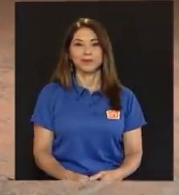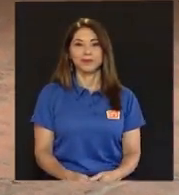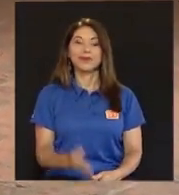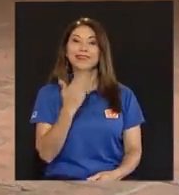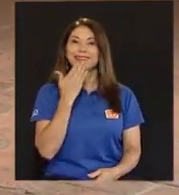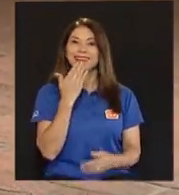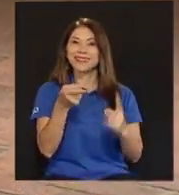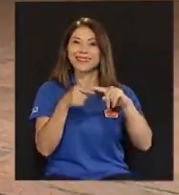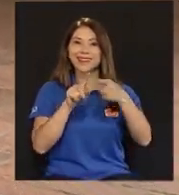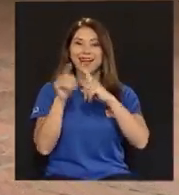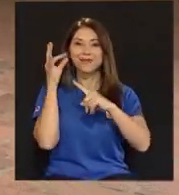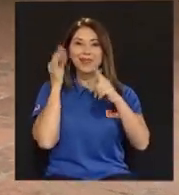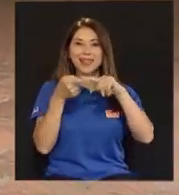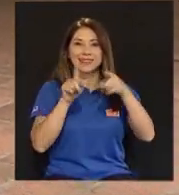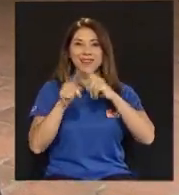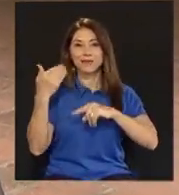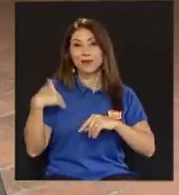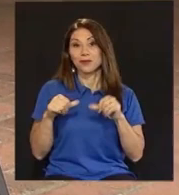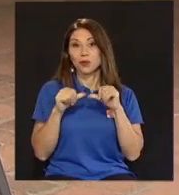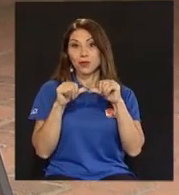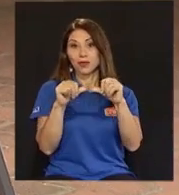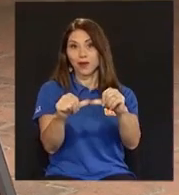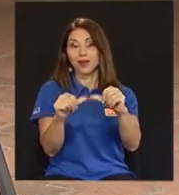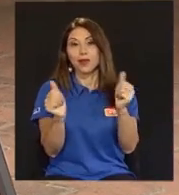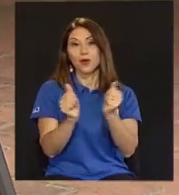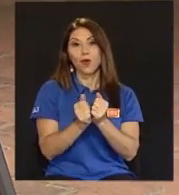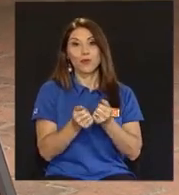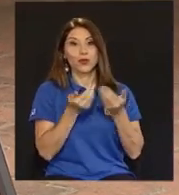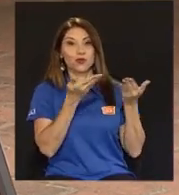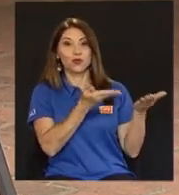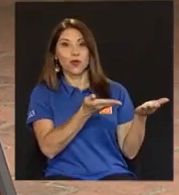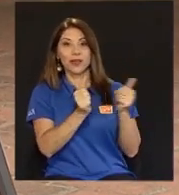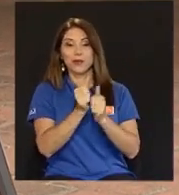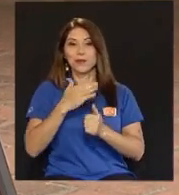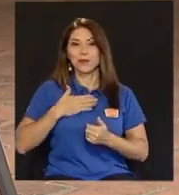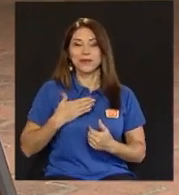Gracias, amigas y amigos, por continuar con don Roger y conmigo.